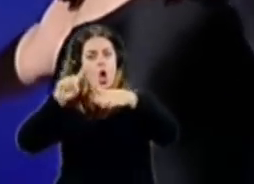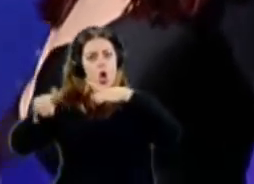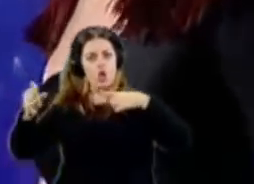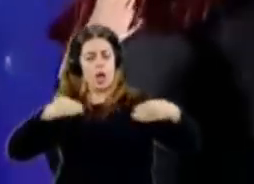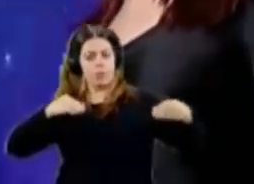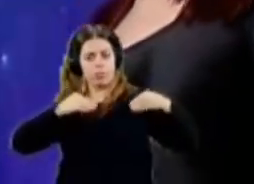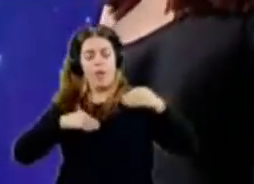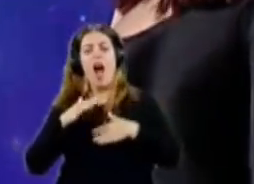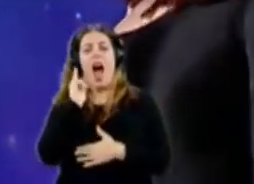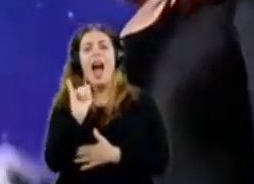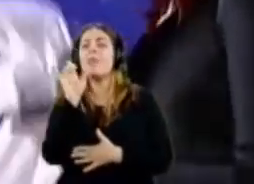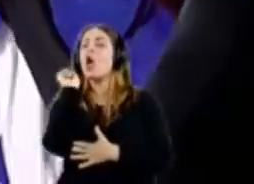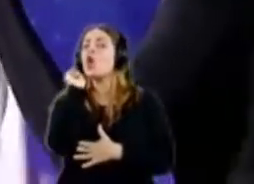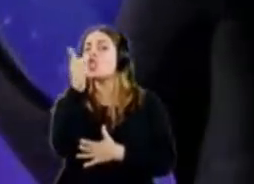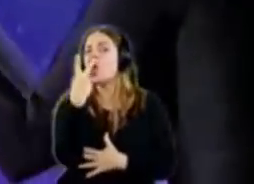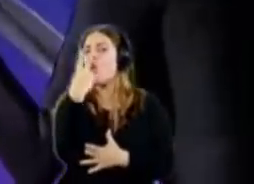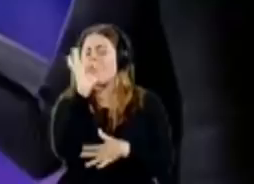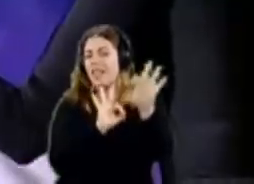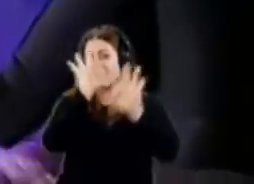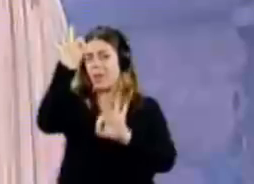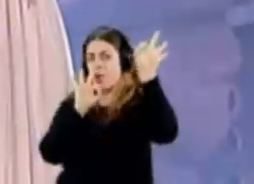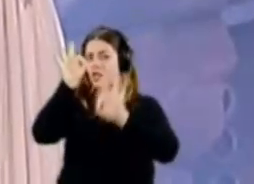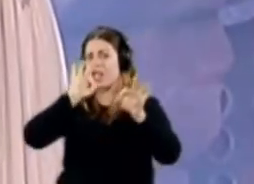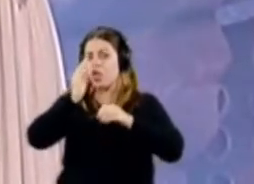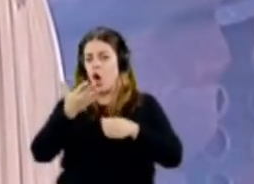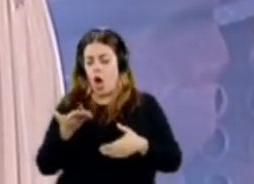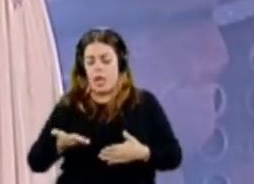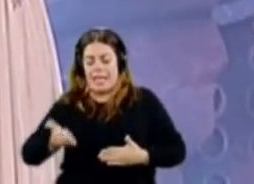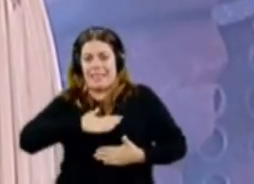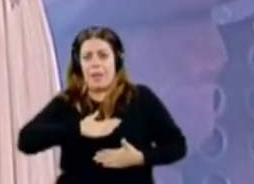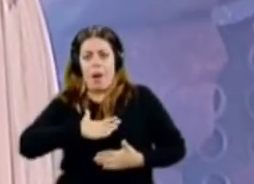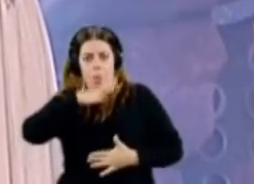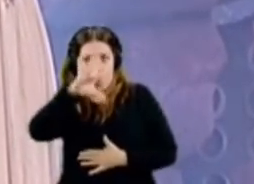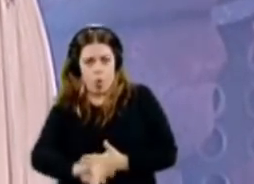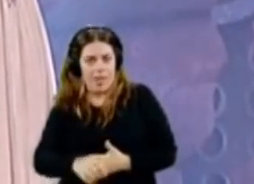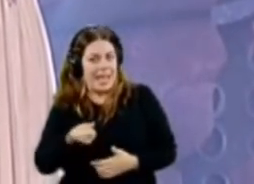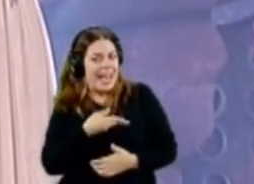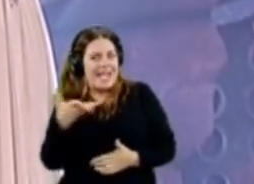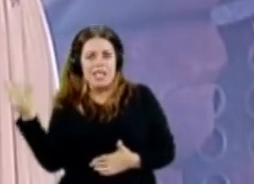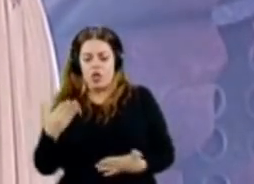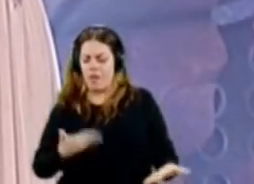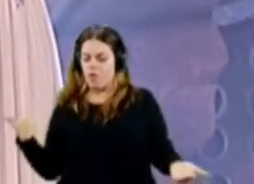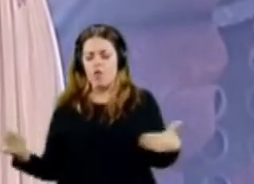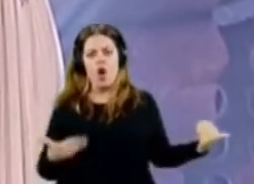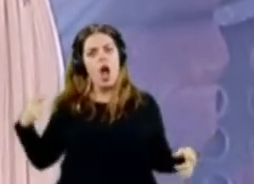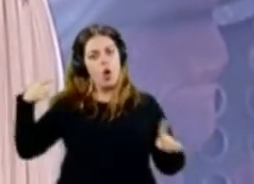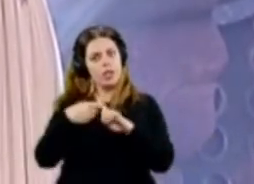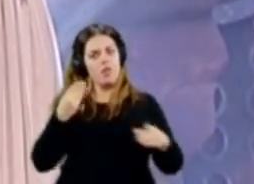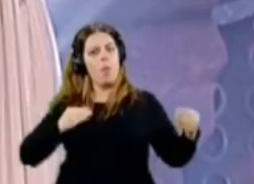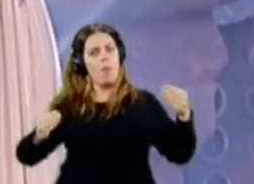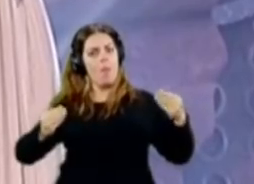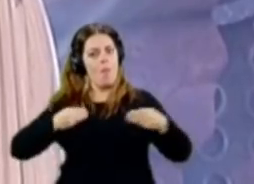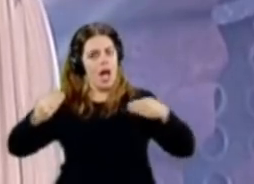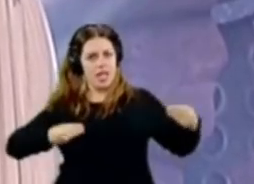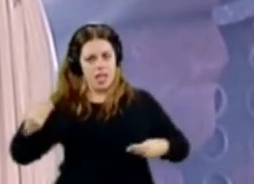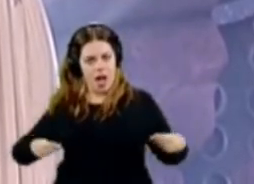el 20% de su cuerpo, el resto tiene que estar pues para recrearse en ese maquillaje corporal, y así reza en las